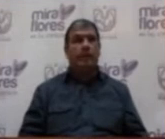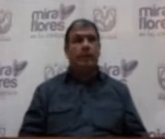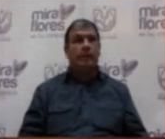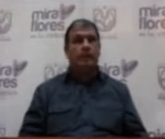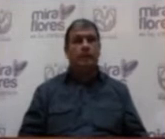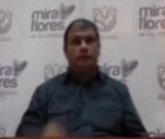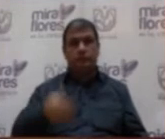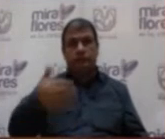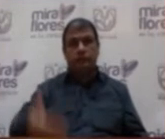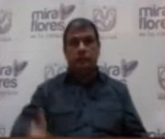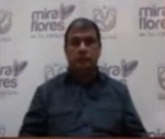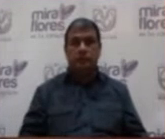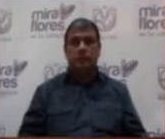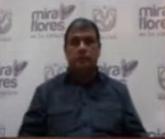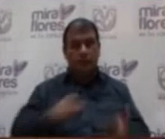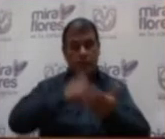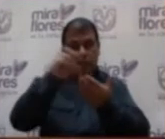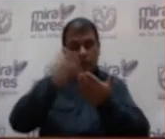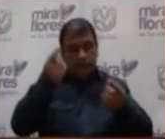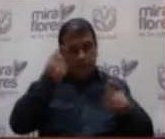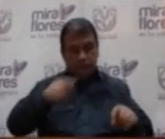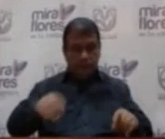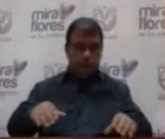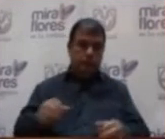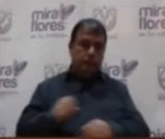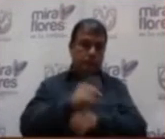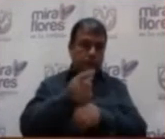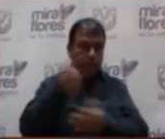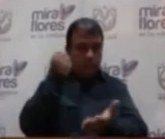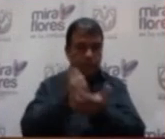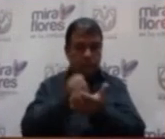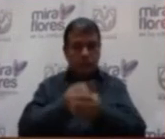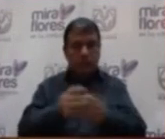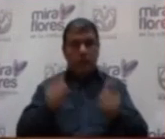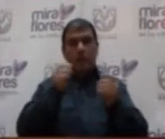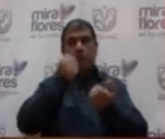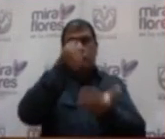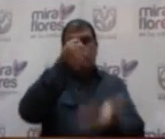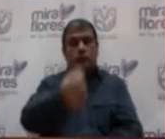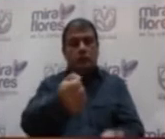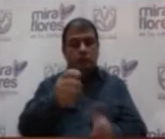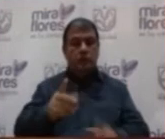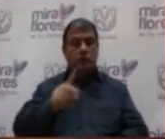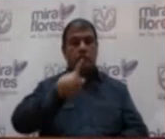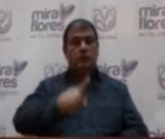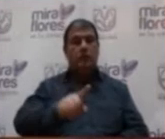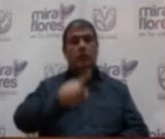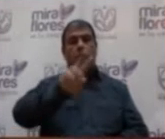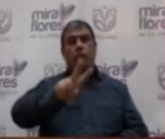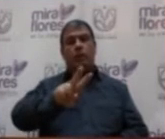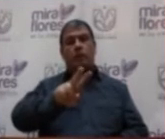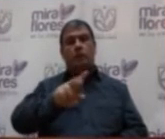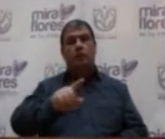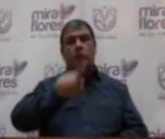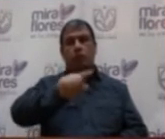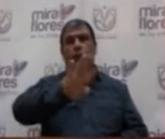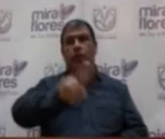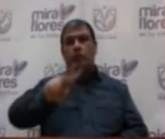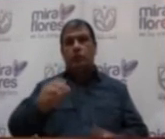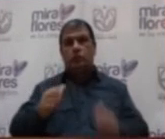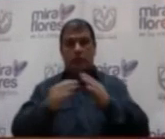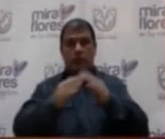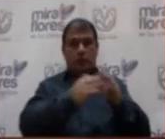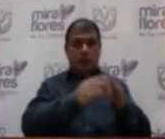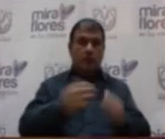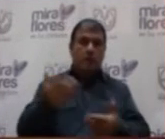entonces. Proyecto de acuerdo de consejo que aprueba la donación de 142 bienes muebles dados de baja, cuyo valor